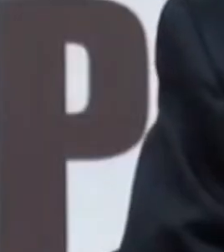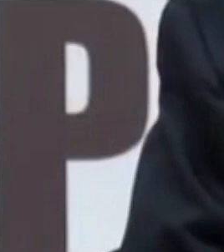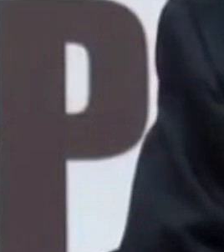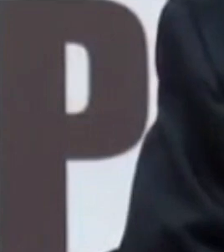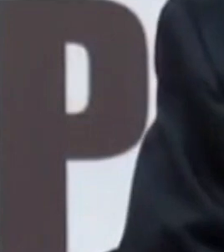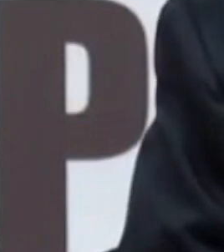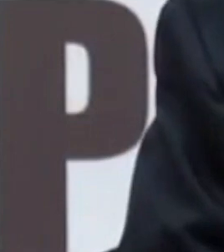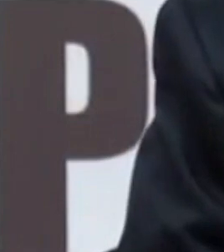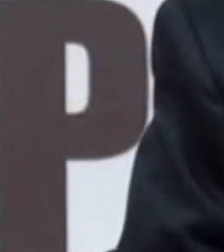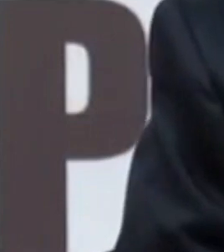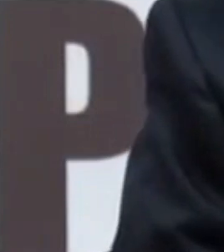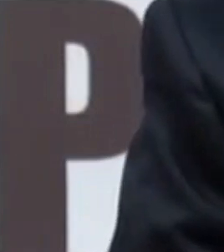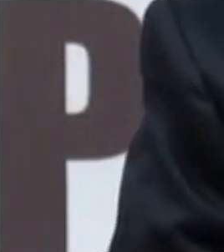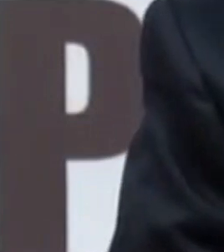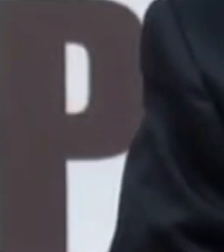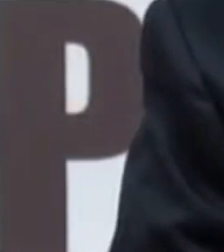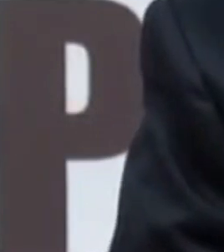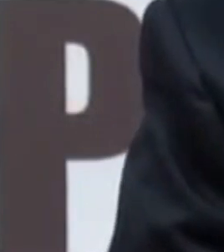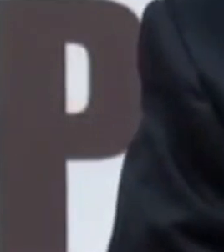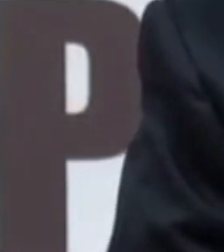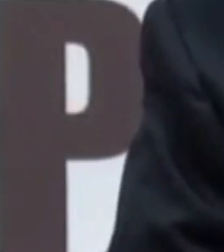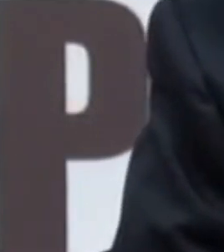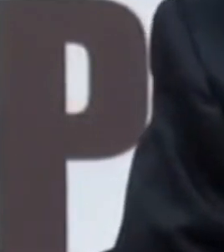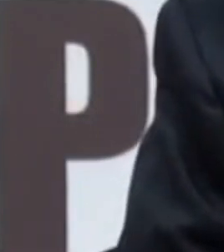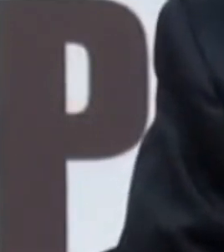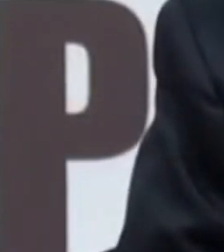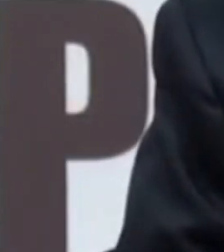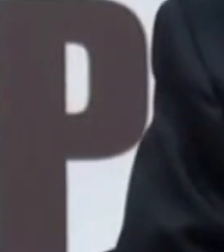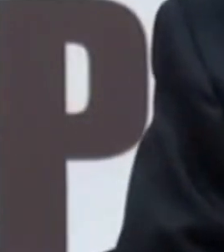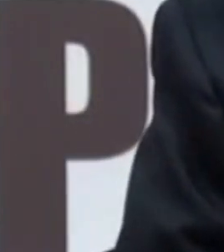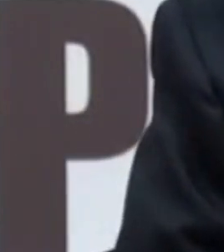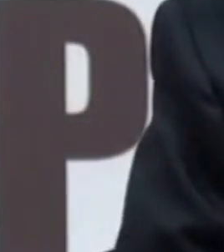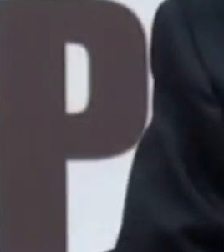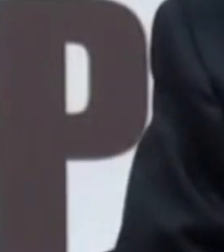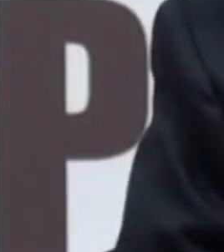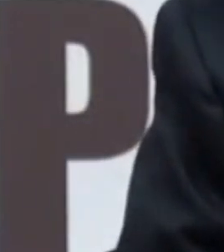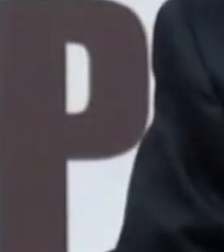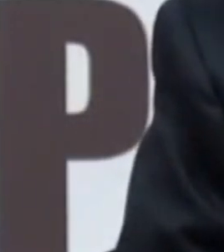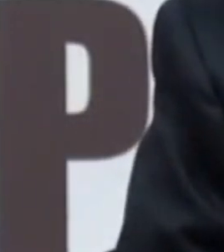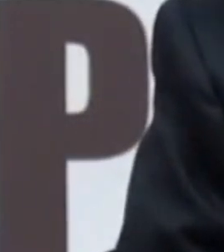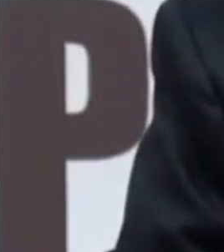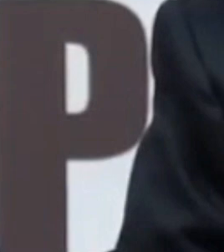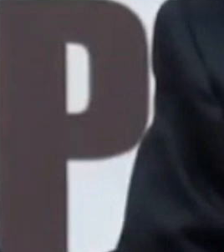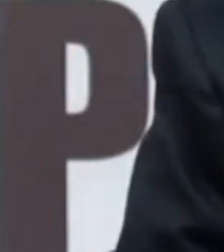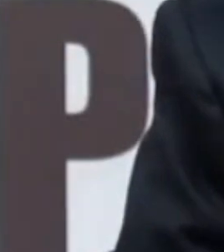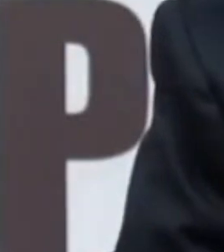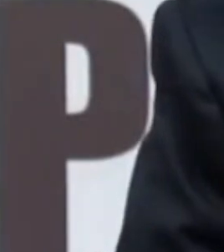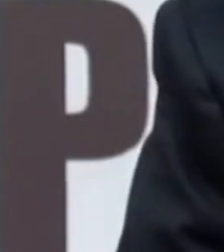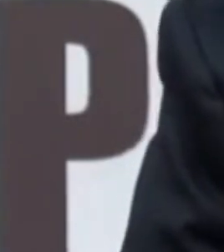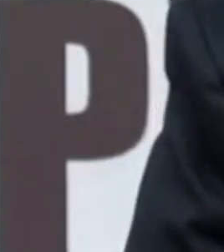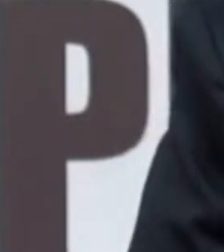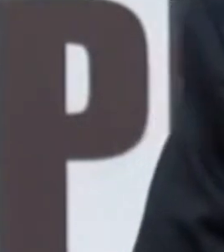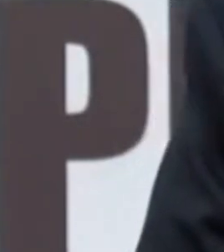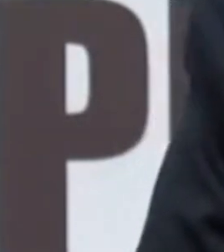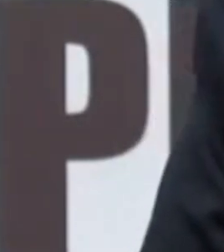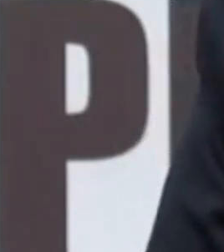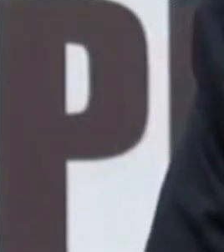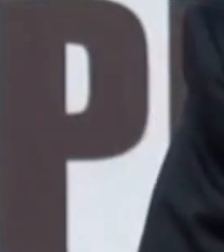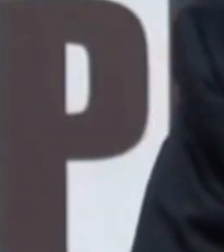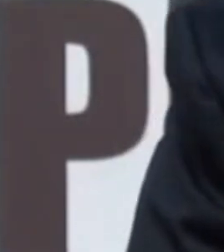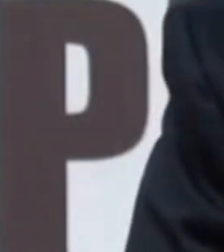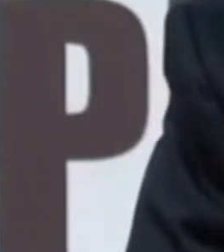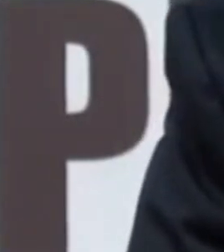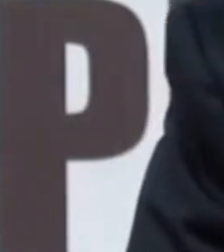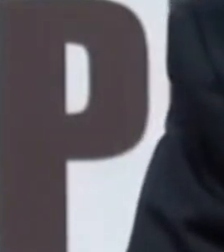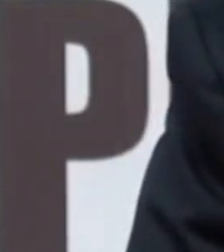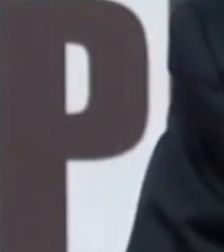A veces no necesitamos siquiera hablar. A veces necesitamos ver la situación terrible por la que está pasando otro amigo para desearle. A